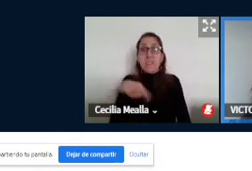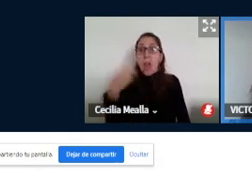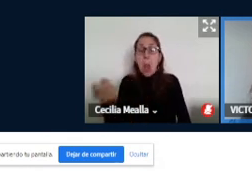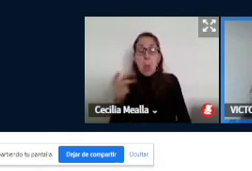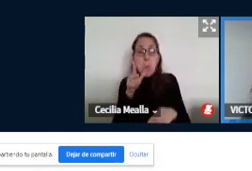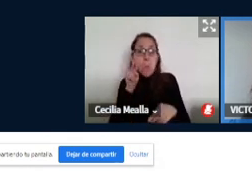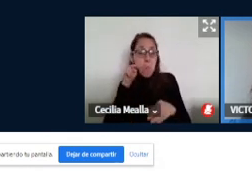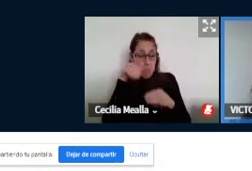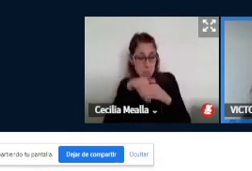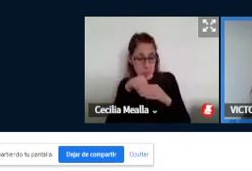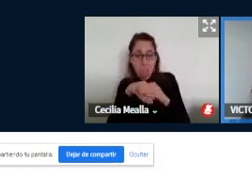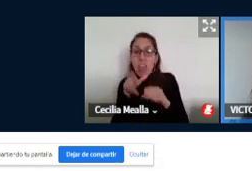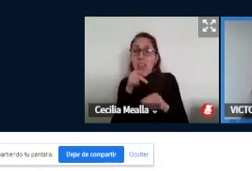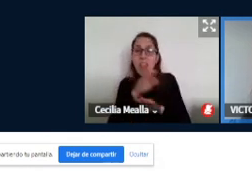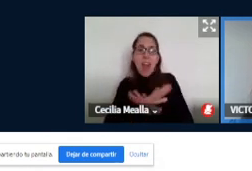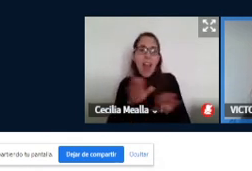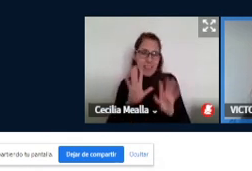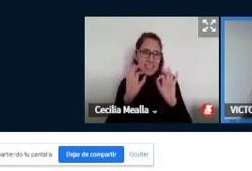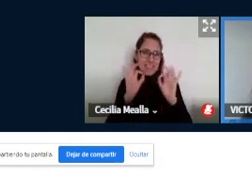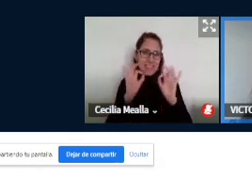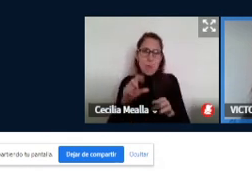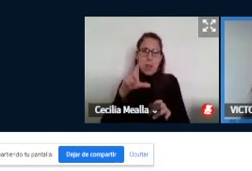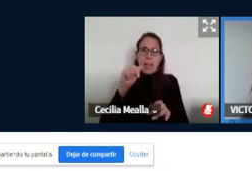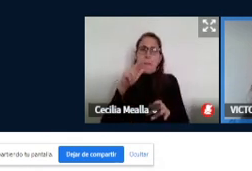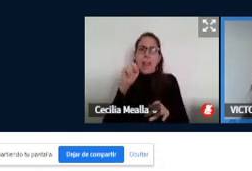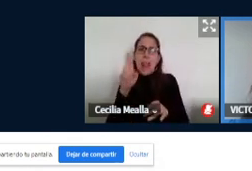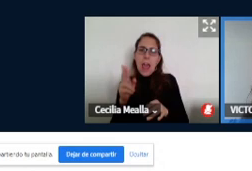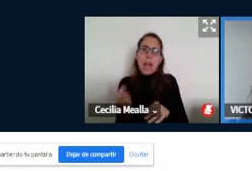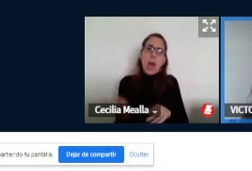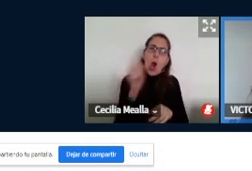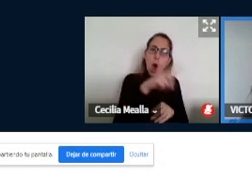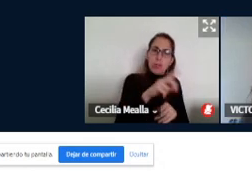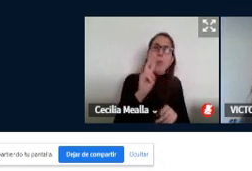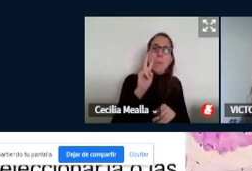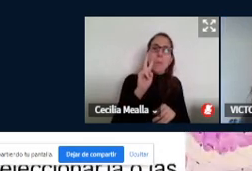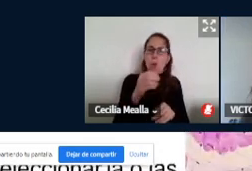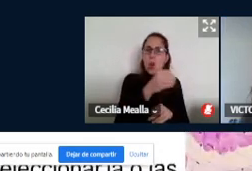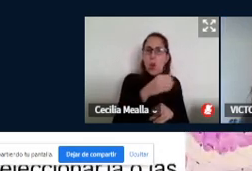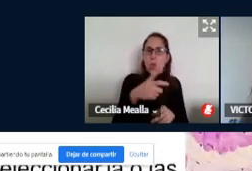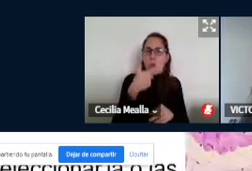vemos contenido, pero sabemos que esto es un capilar. En este vemos el contenido del glóbulo rojo.